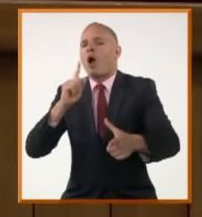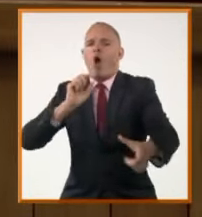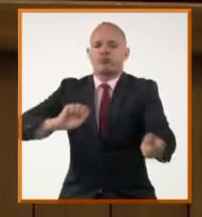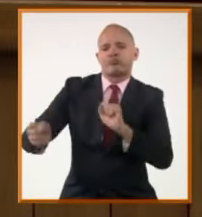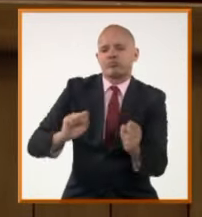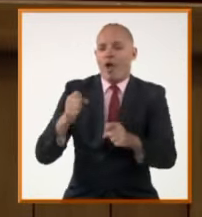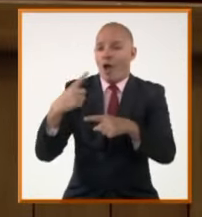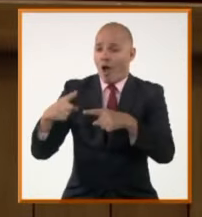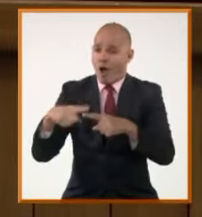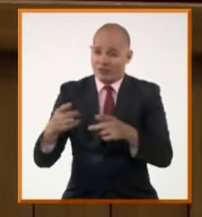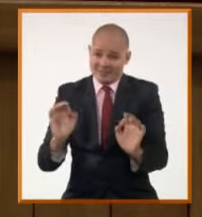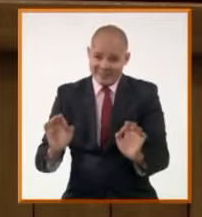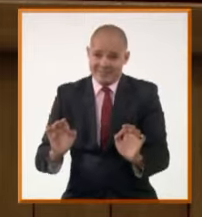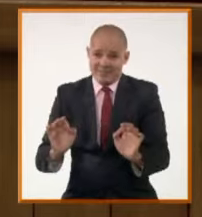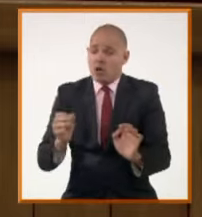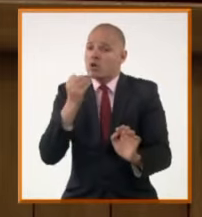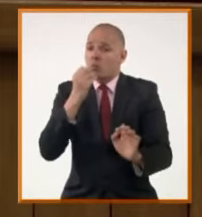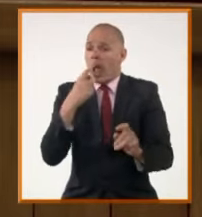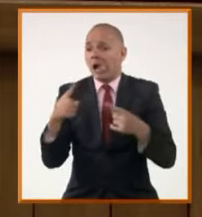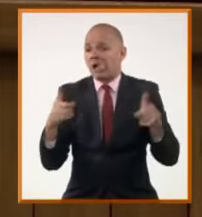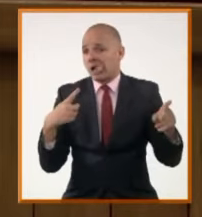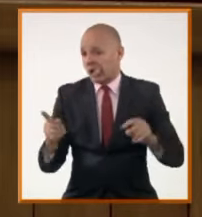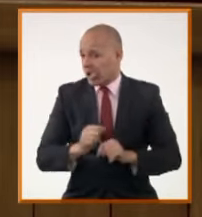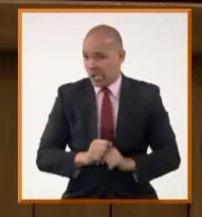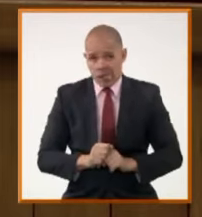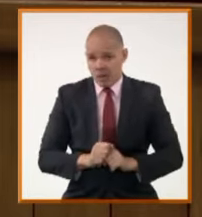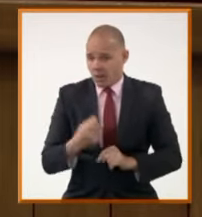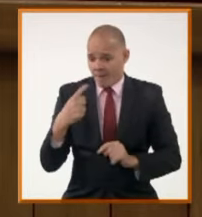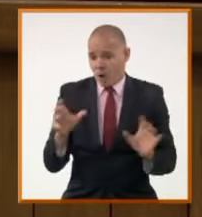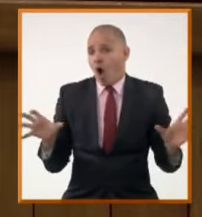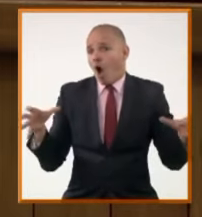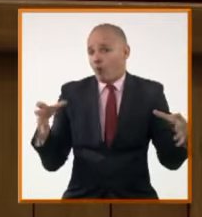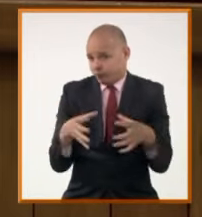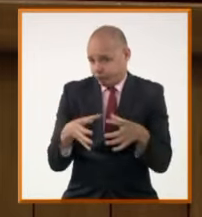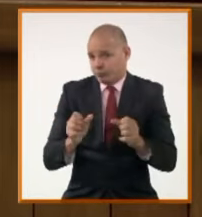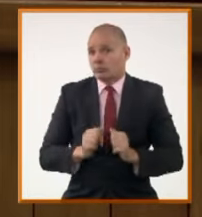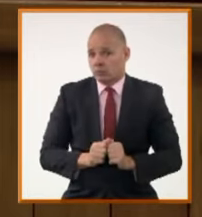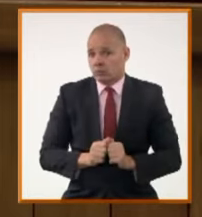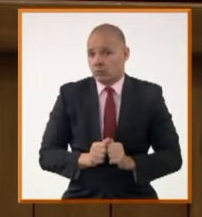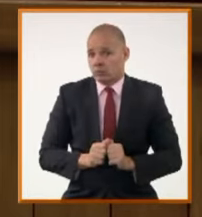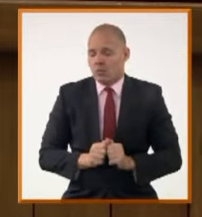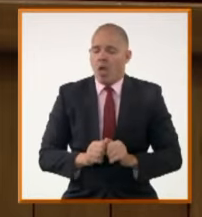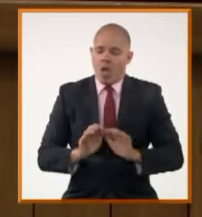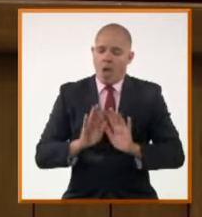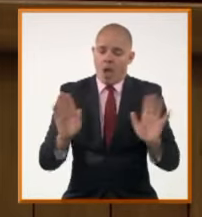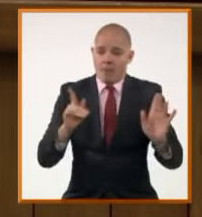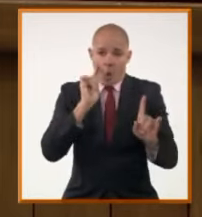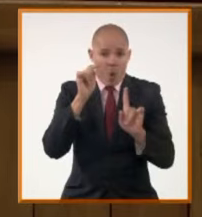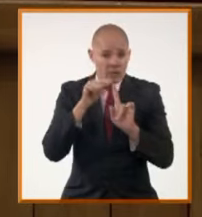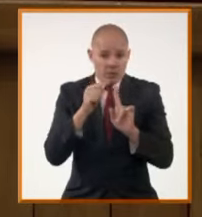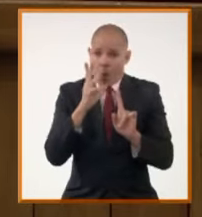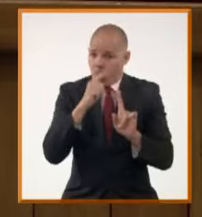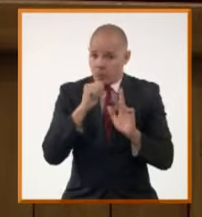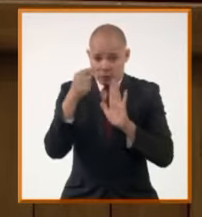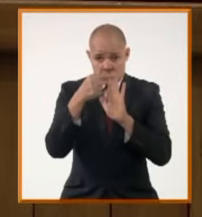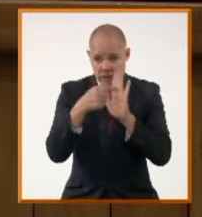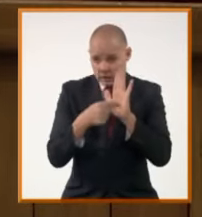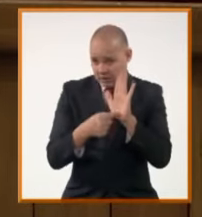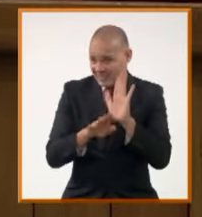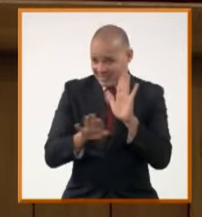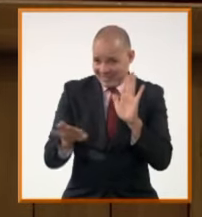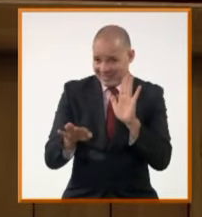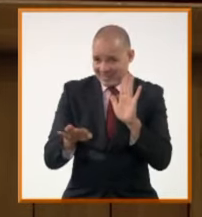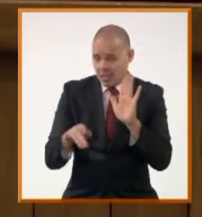Ahora, se requiere para poder avanzar en la implementación de todos estos objetivos incrementar